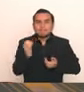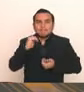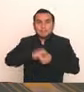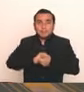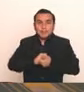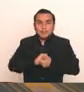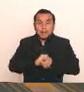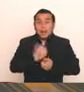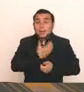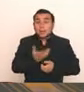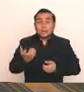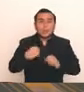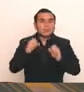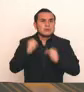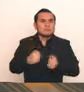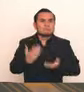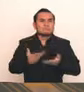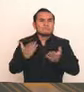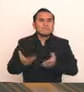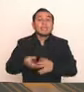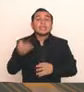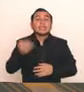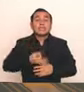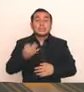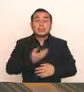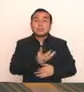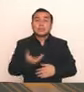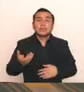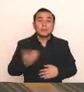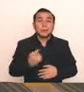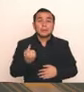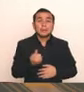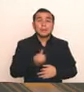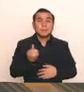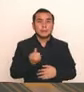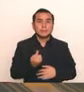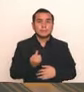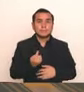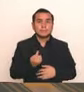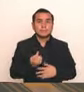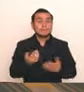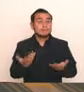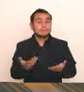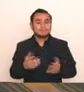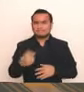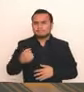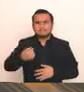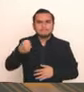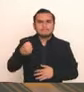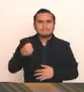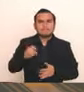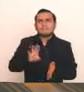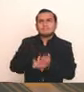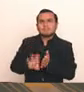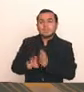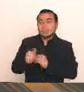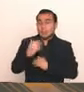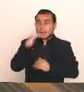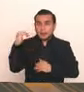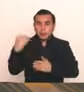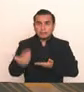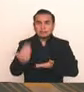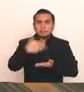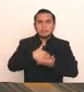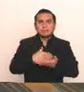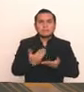abastecimiento en materias primas bienes y servicios de primera necesidad de atención a la contingencia para no interrumpir las compras desde el exterior de bienes de